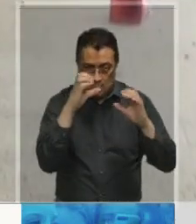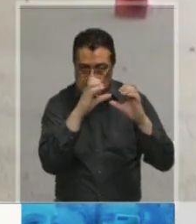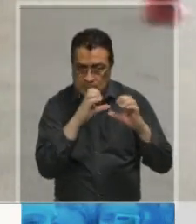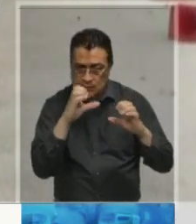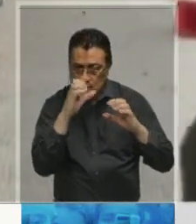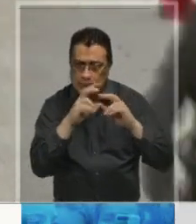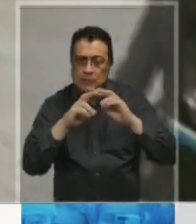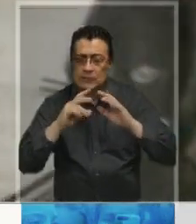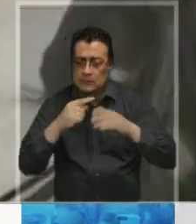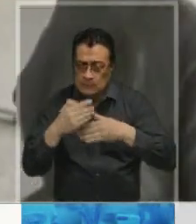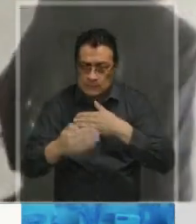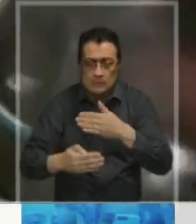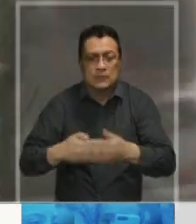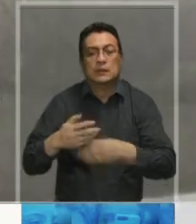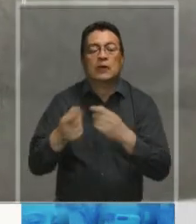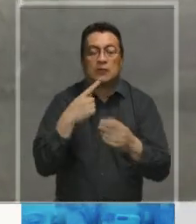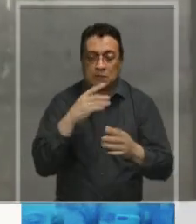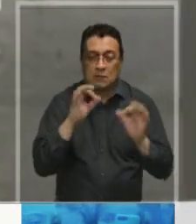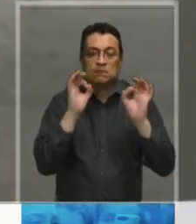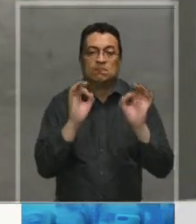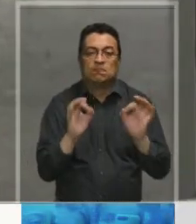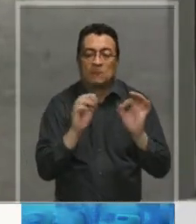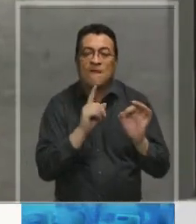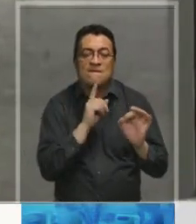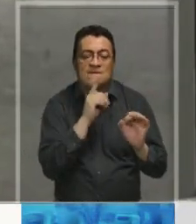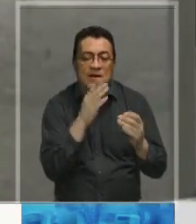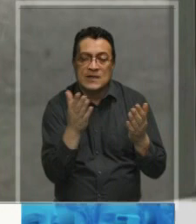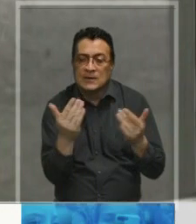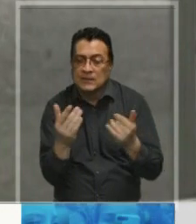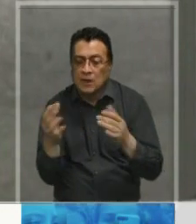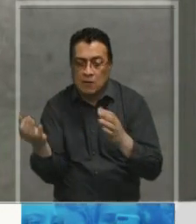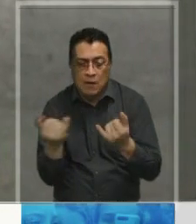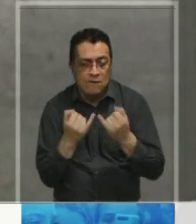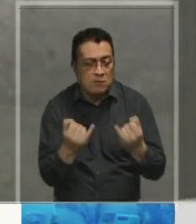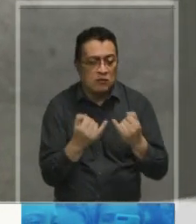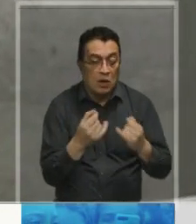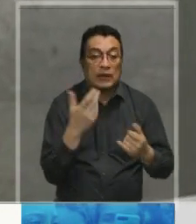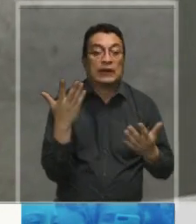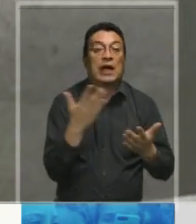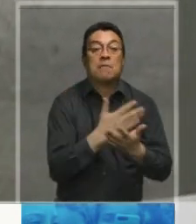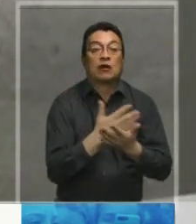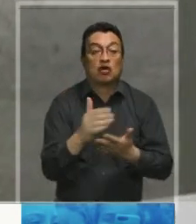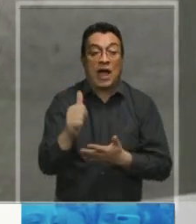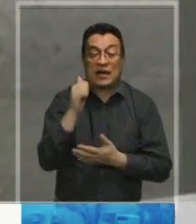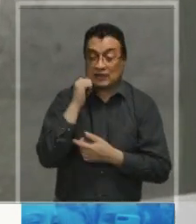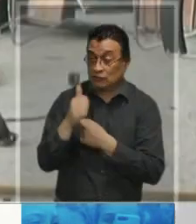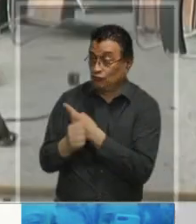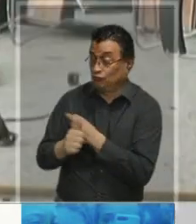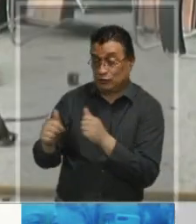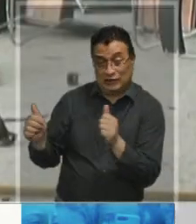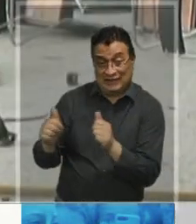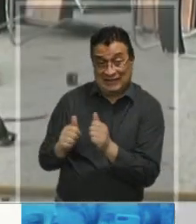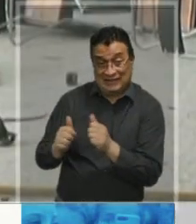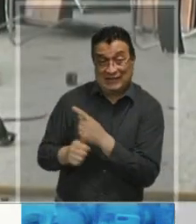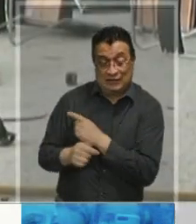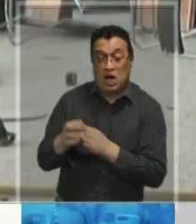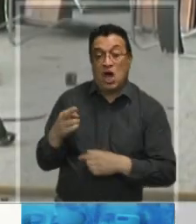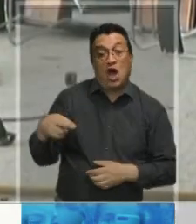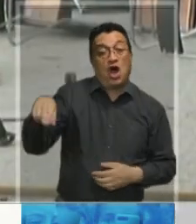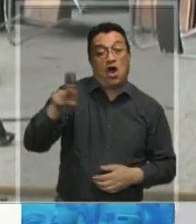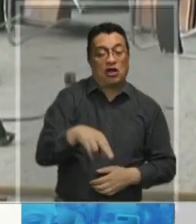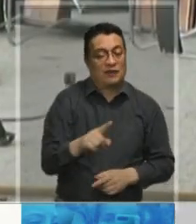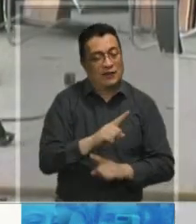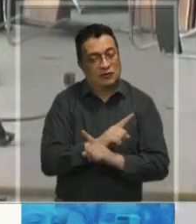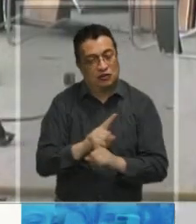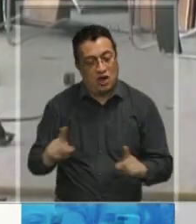de desarrollar lo suficiente, lo que sea necesario para que lo que ocurrió ayer, aquí muy cerca, donde nos encontramos, no se vuelva a repetir en la historia de